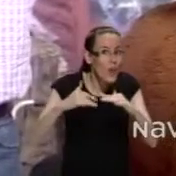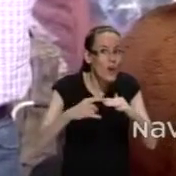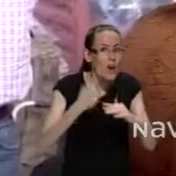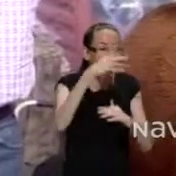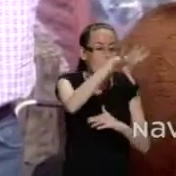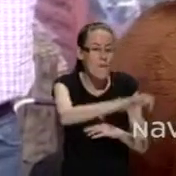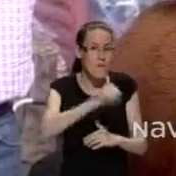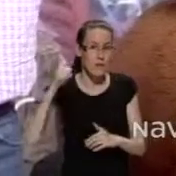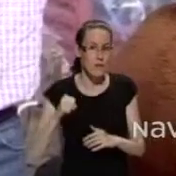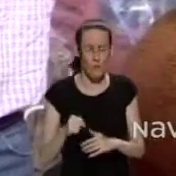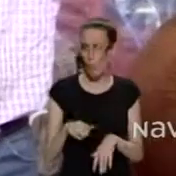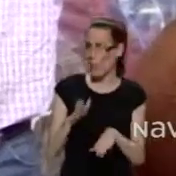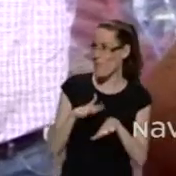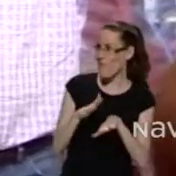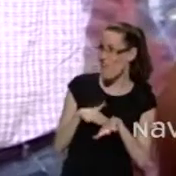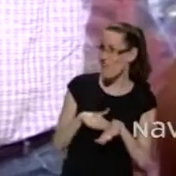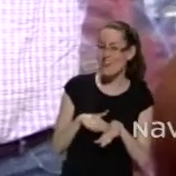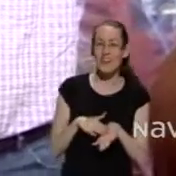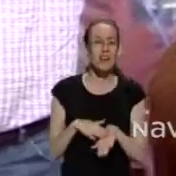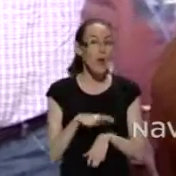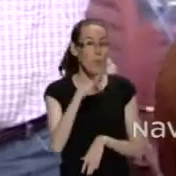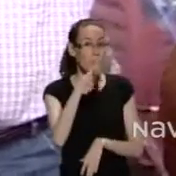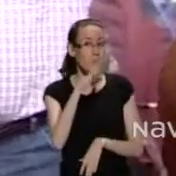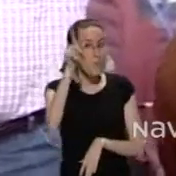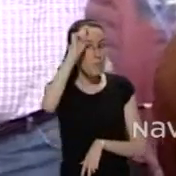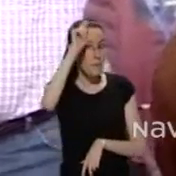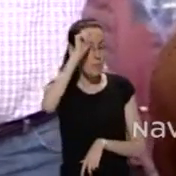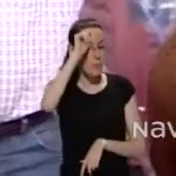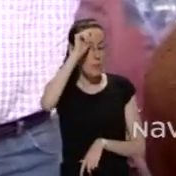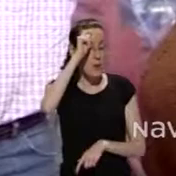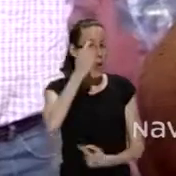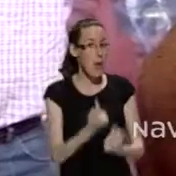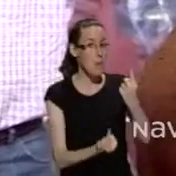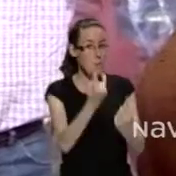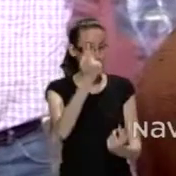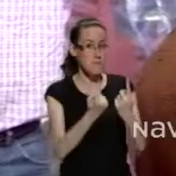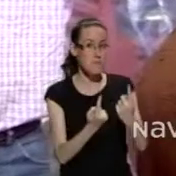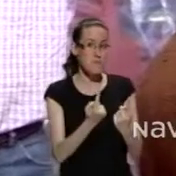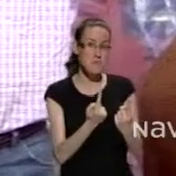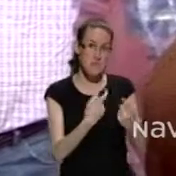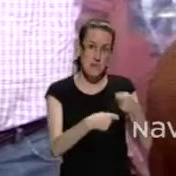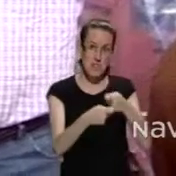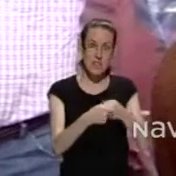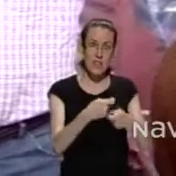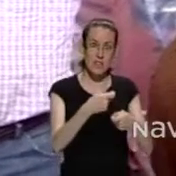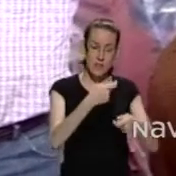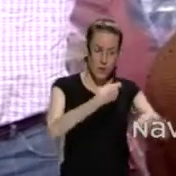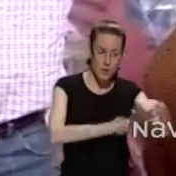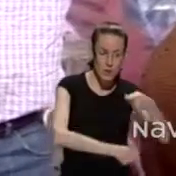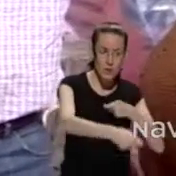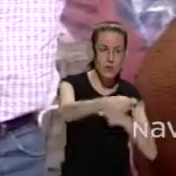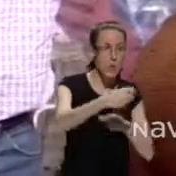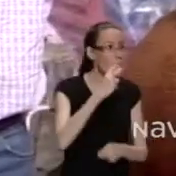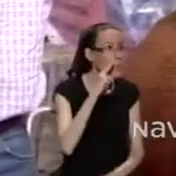Pues lo vieron, lo vieron porque en Pamplona se venden también de estos. Y lo vieron en una tienda y me encargaron. Y se